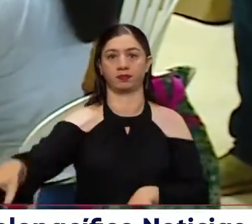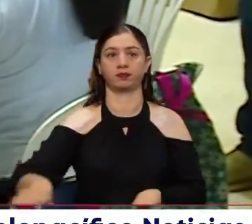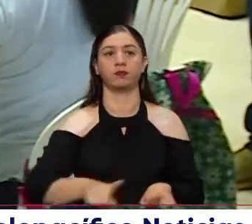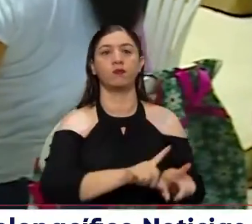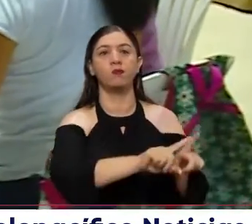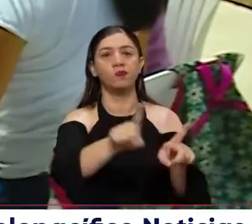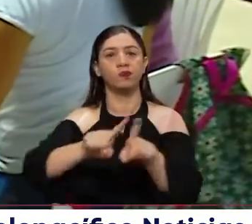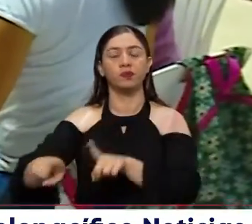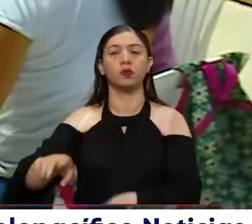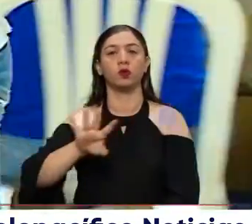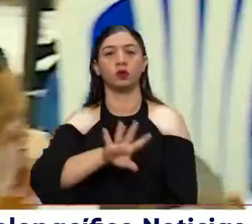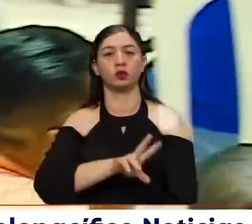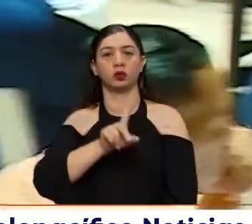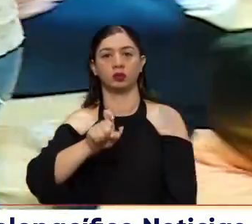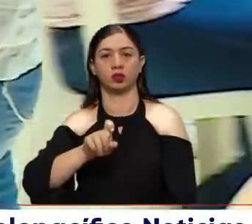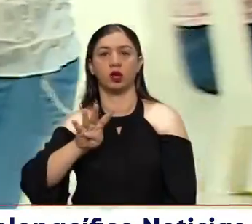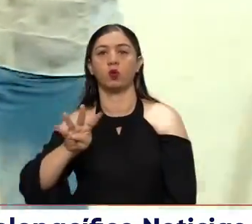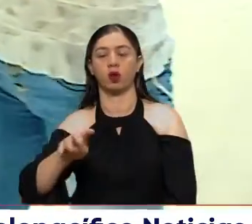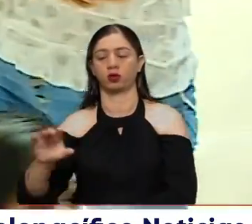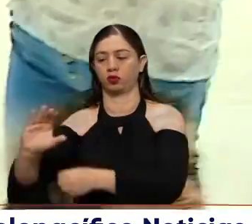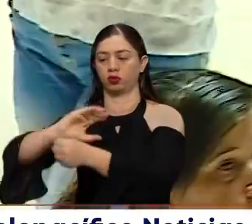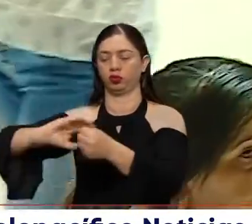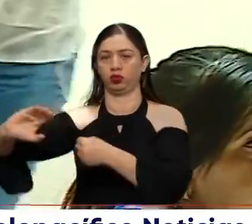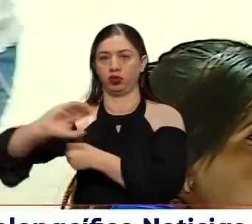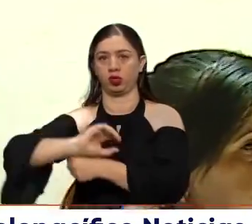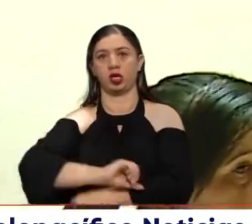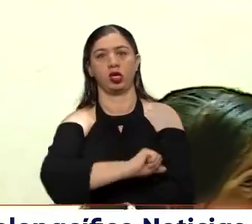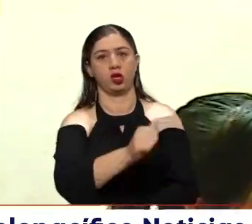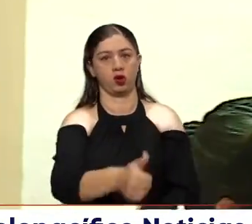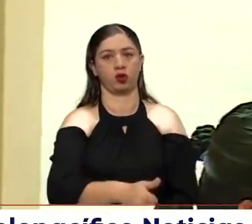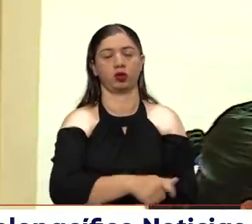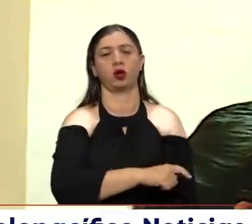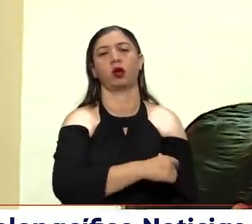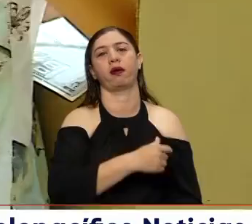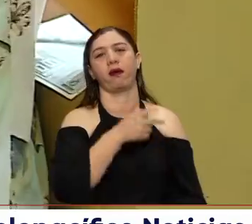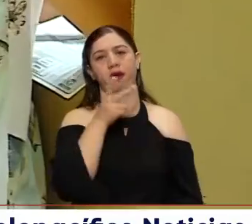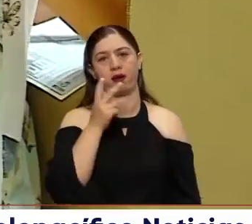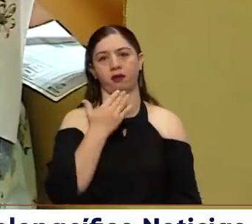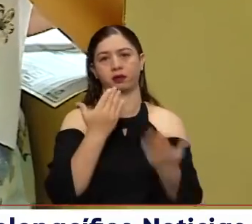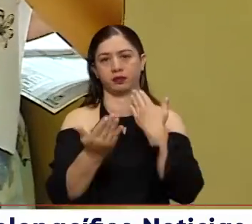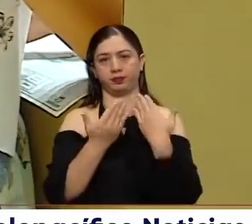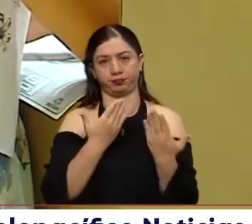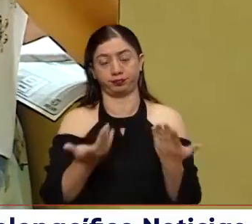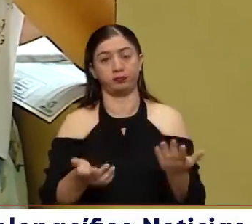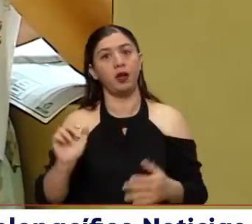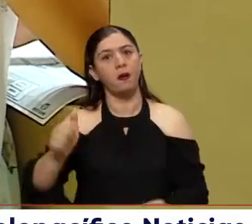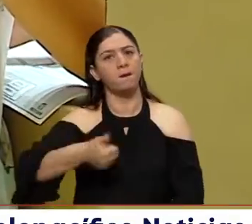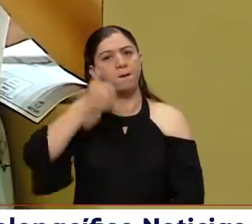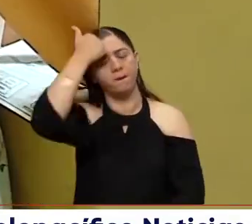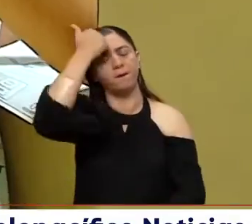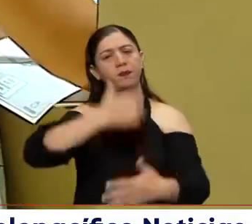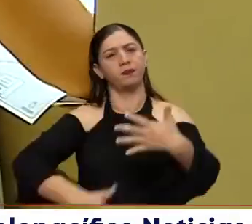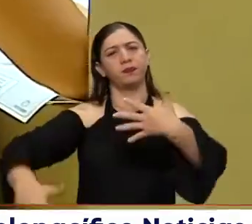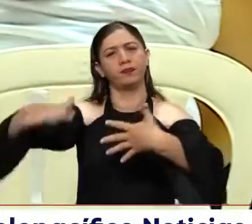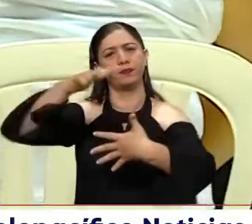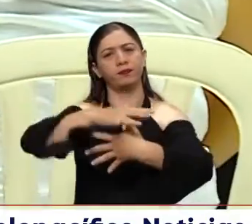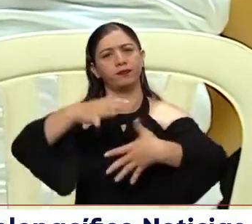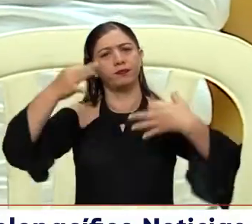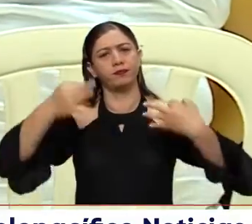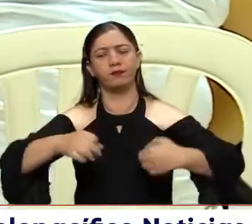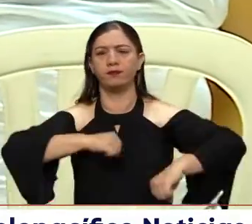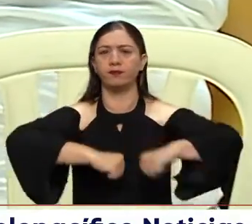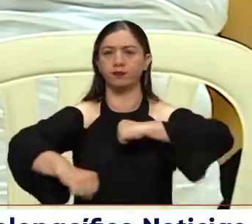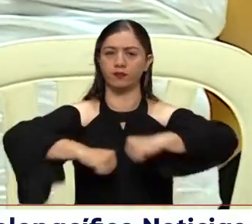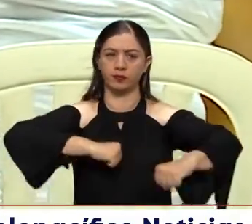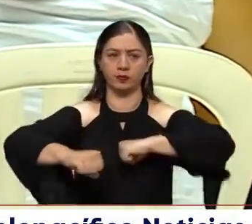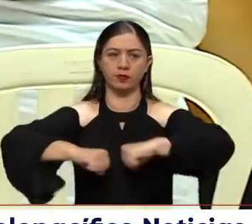en 464 puestos urbanos y 611 puestos rurales. La prioridad es garantizar la normalidad en la logística